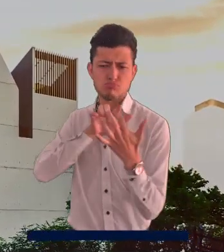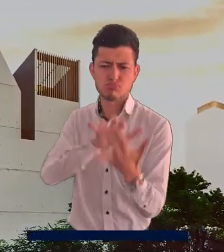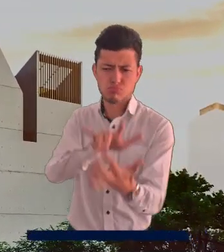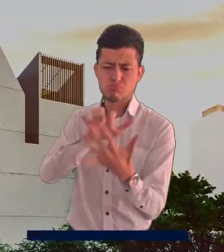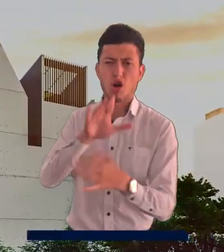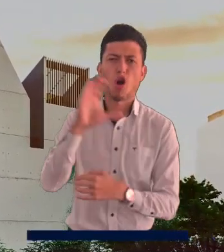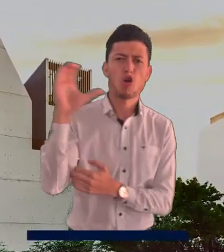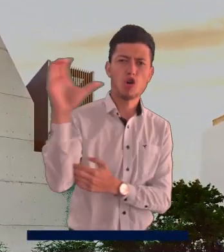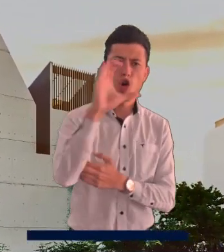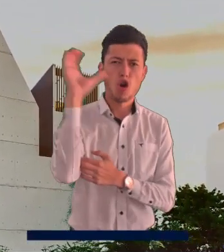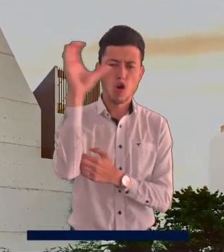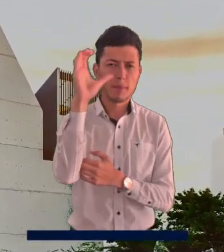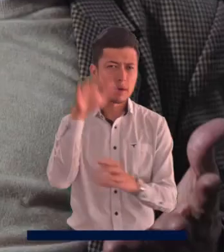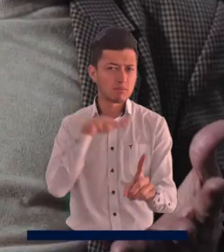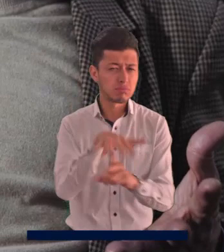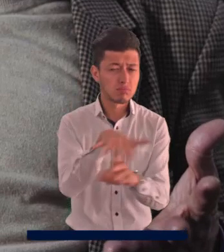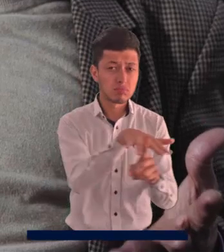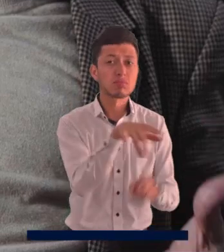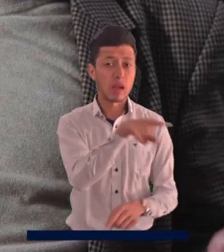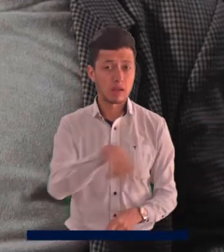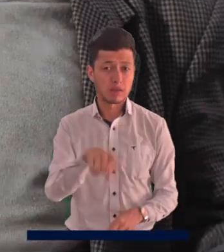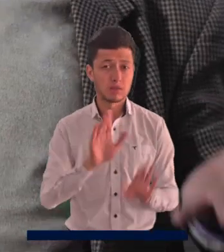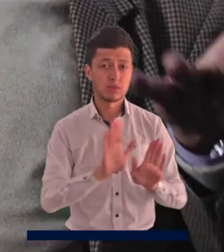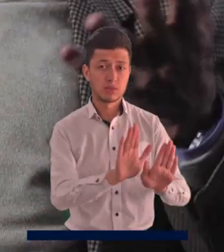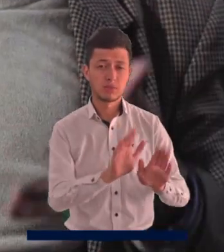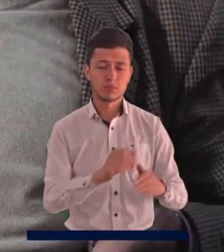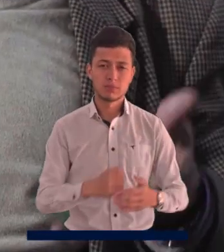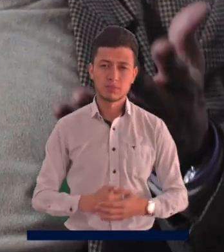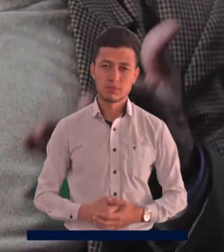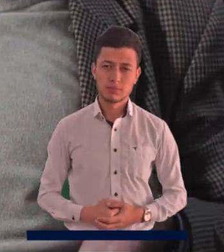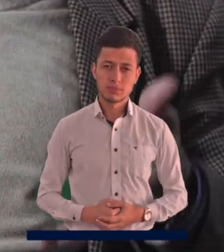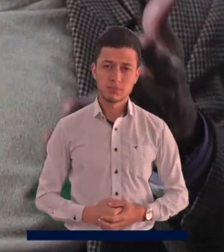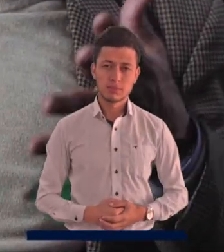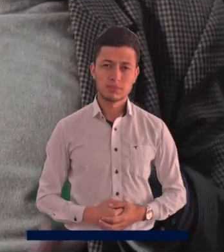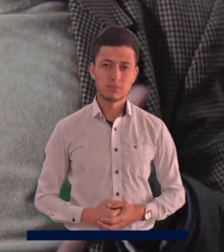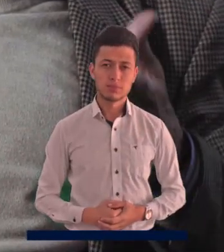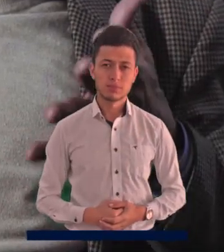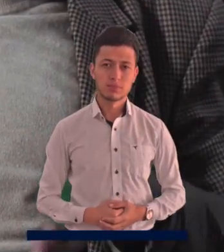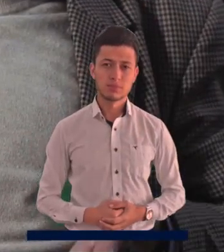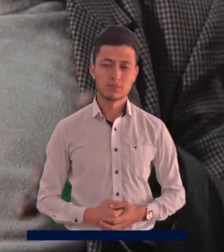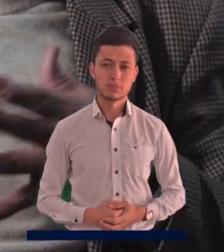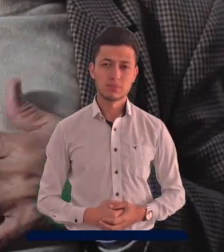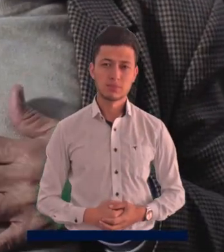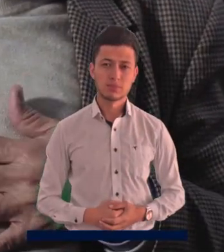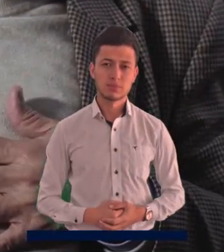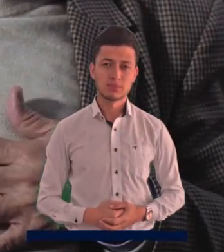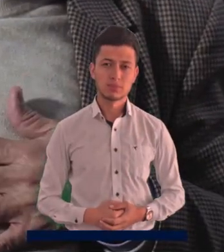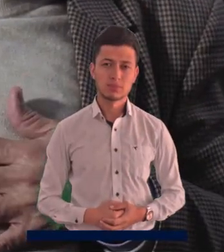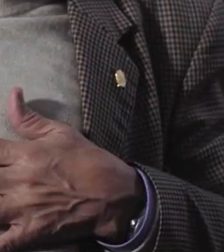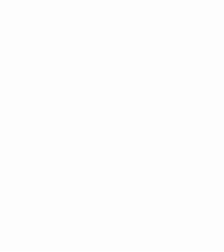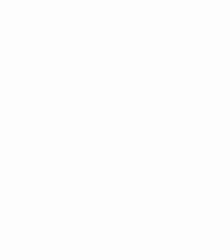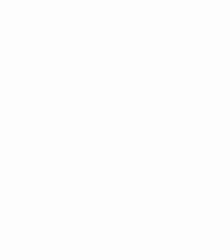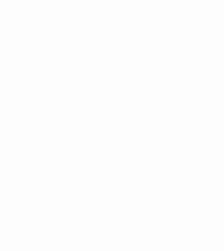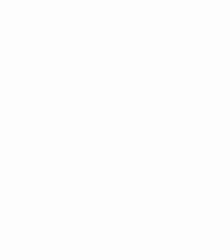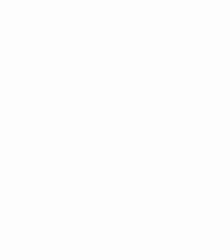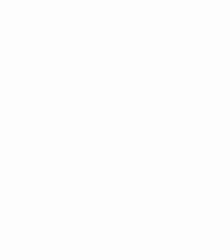El museo tiene una filosofía, que es el museo de la memoria de las víctimas del conflicto armado colombiano.